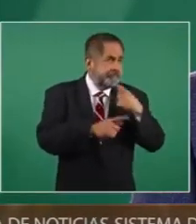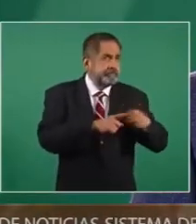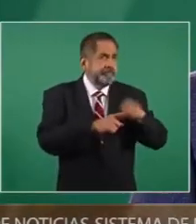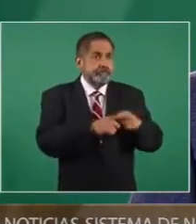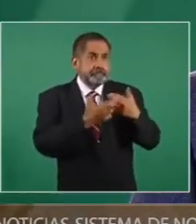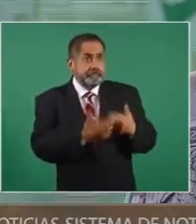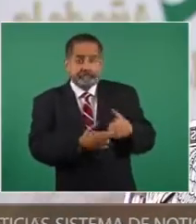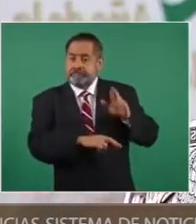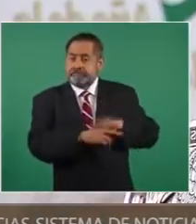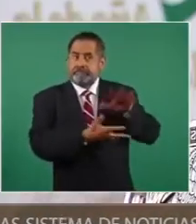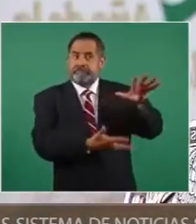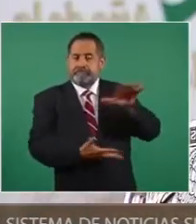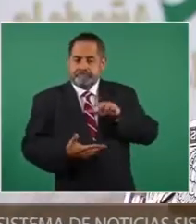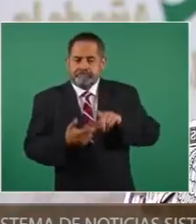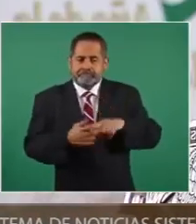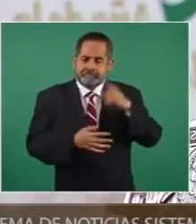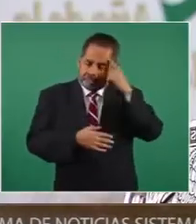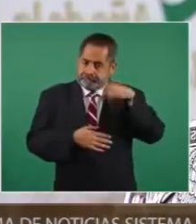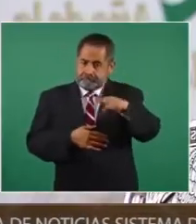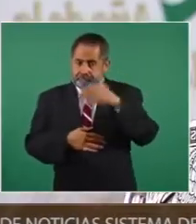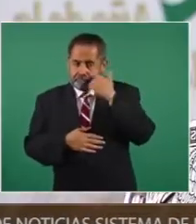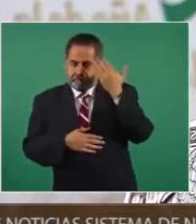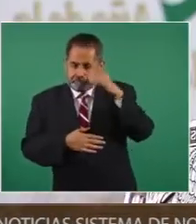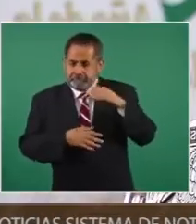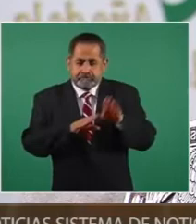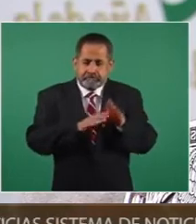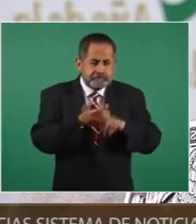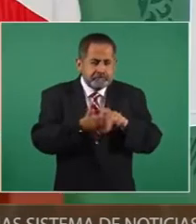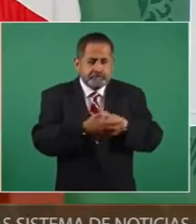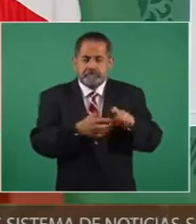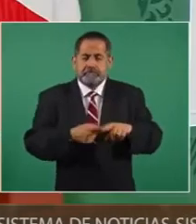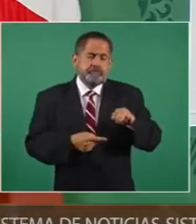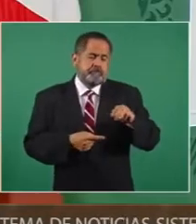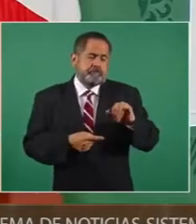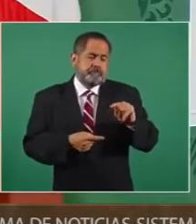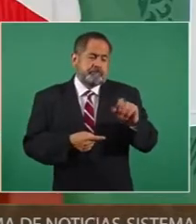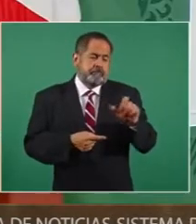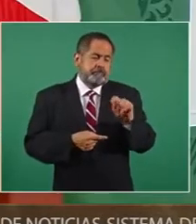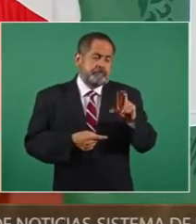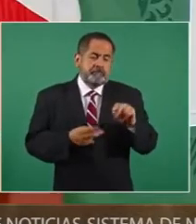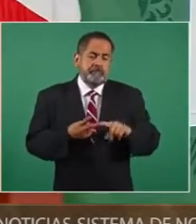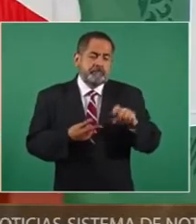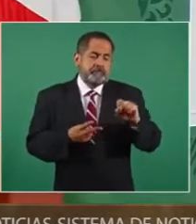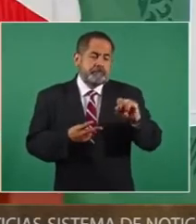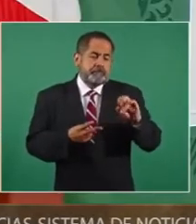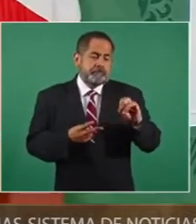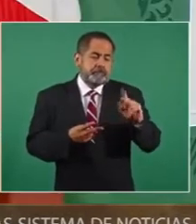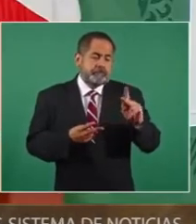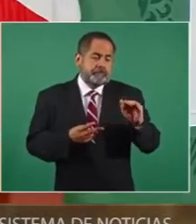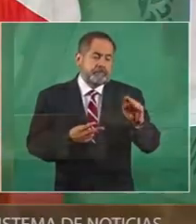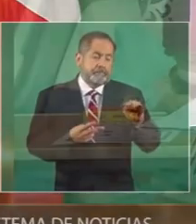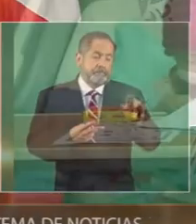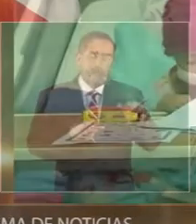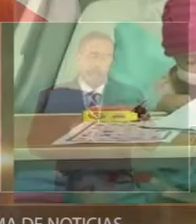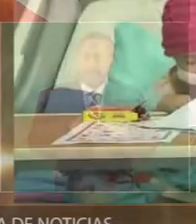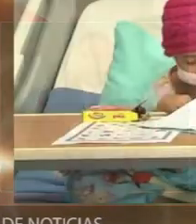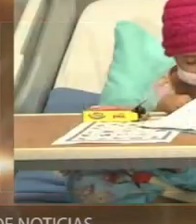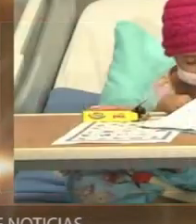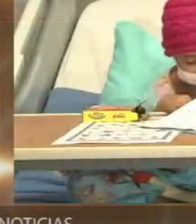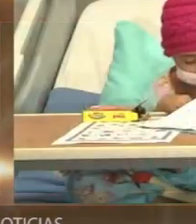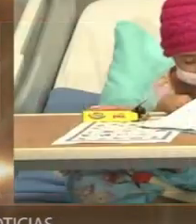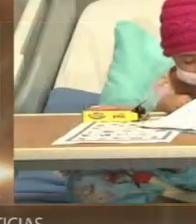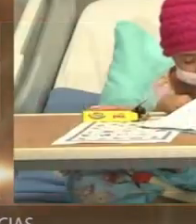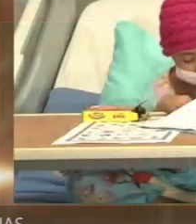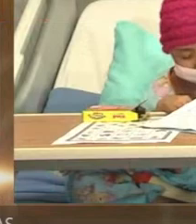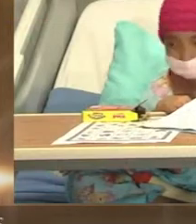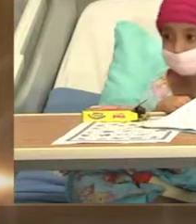El funcionario agradeció el apoyo de la Cancillería, que por medio de embajadas de Francia, Argentina, Alemania, Canadá y Corea